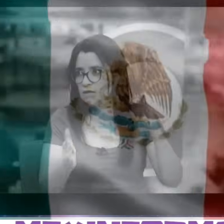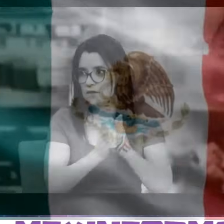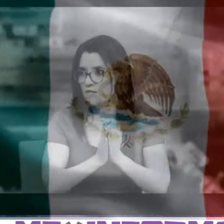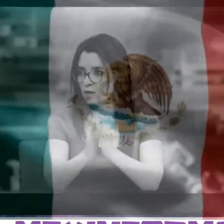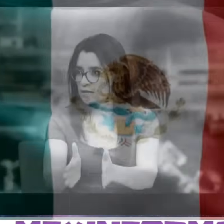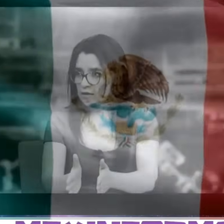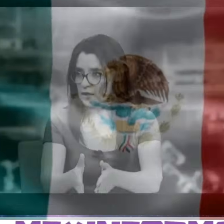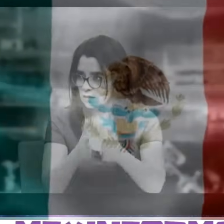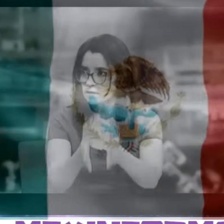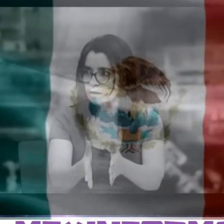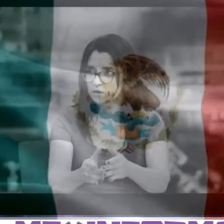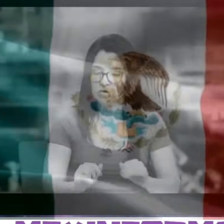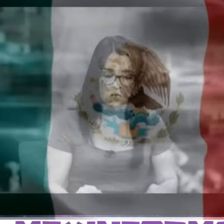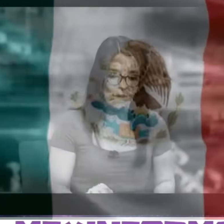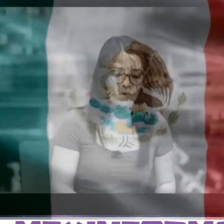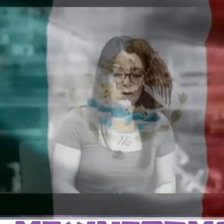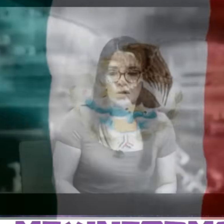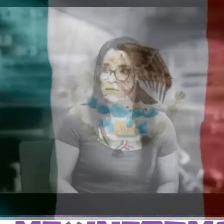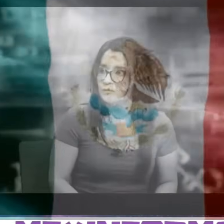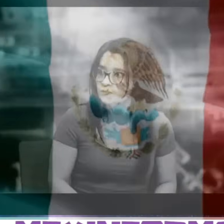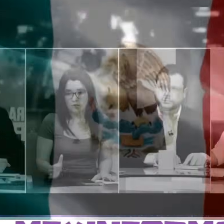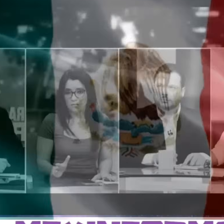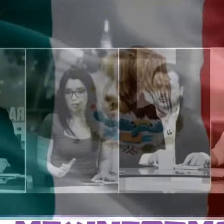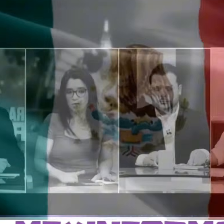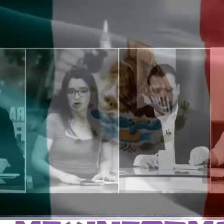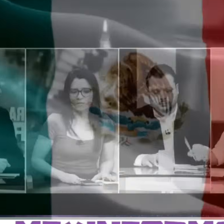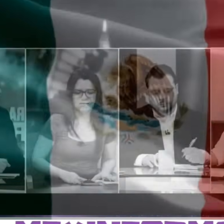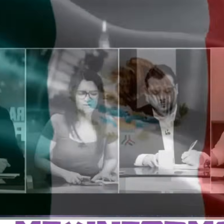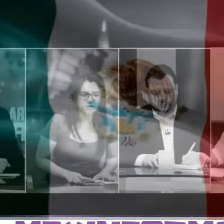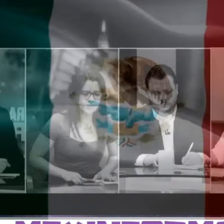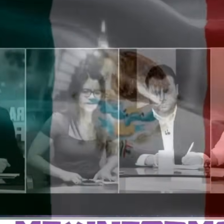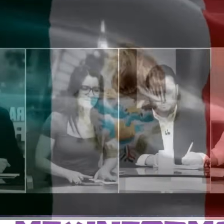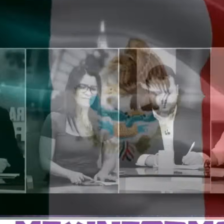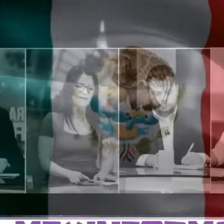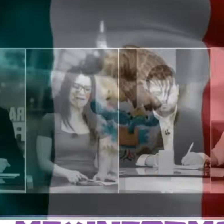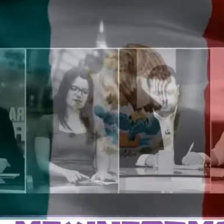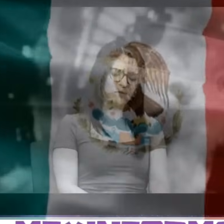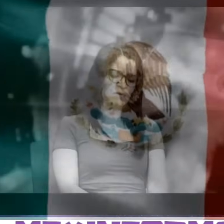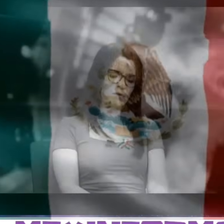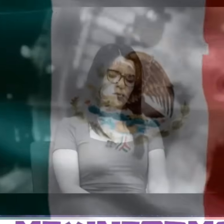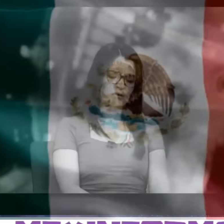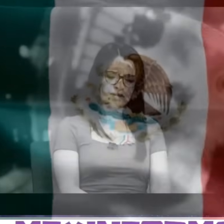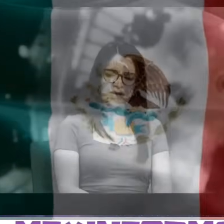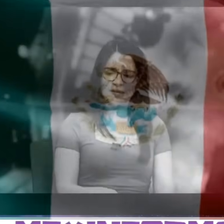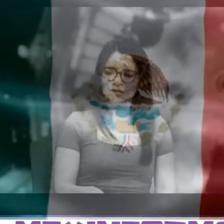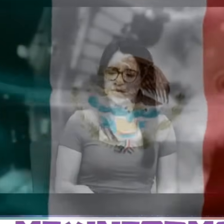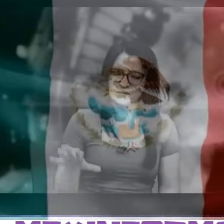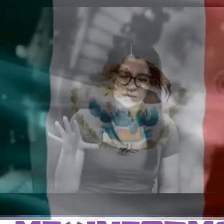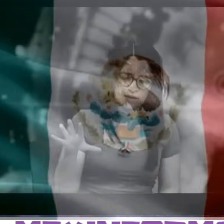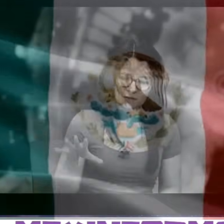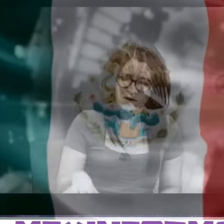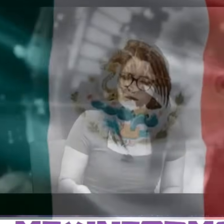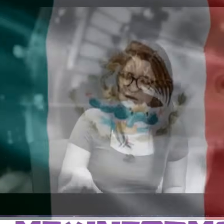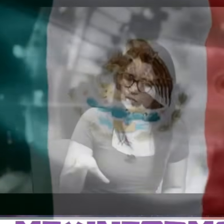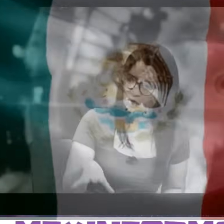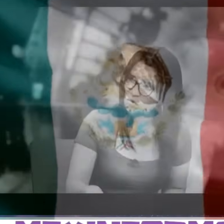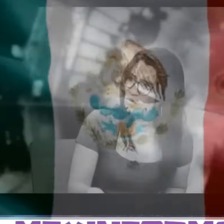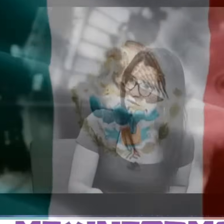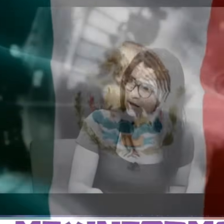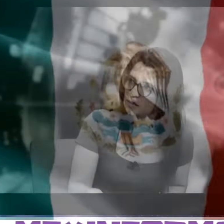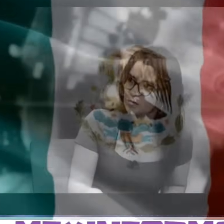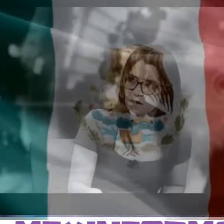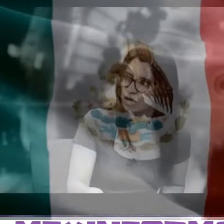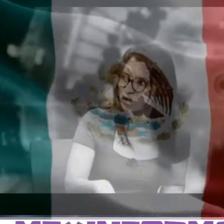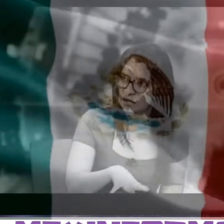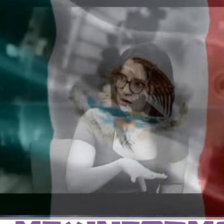esas cosas y enfocarse en su labor. Lo leía yo, ¿de acuerdo? Pues yo creo que en este momento lo importante es que despliegue todo lo que